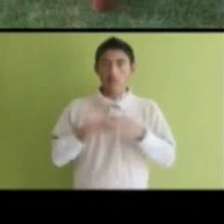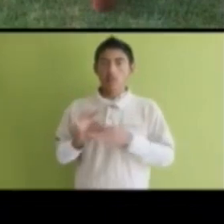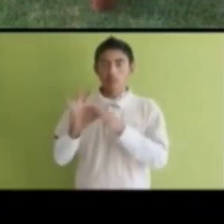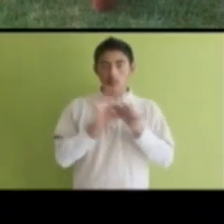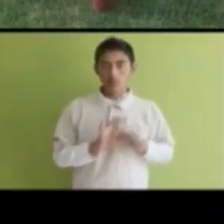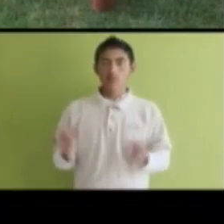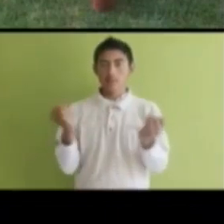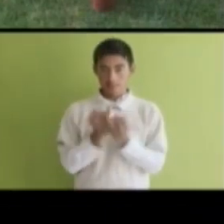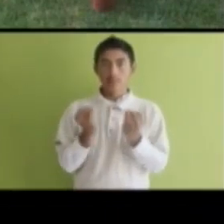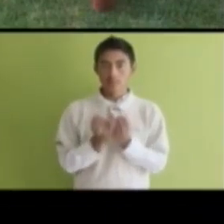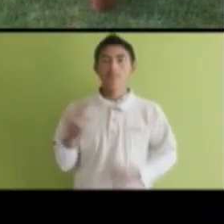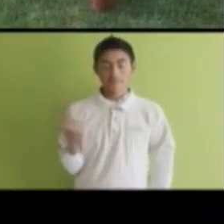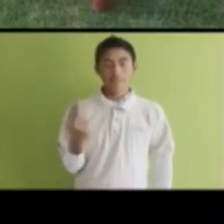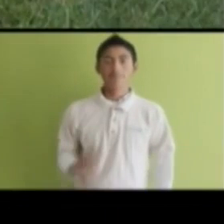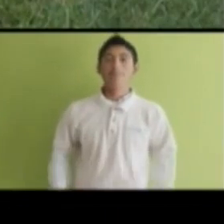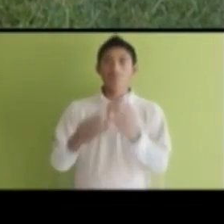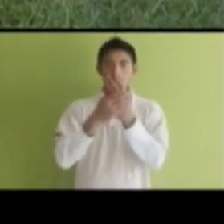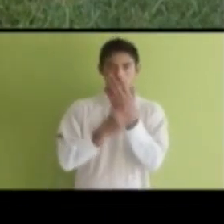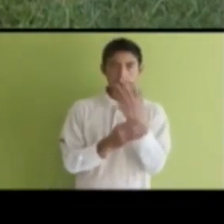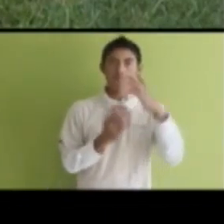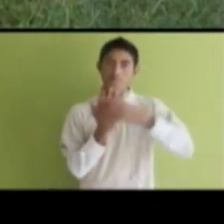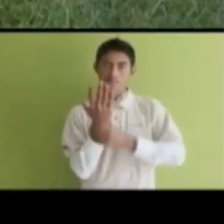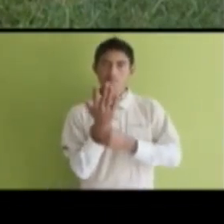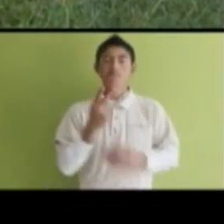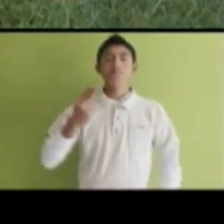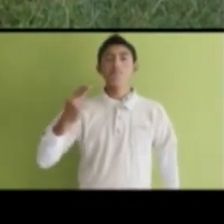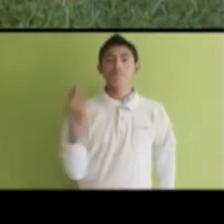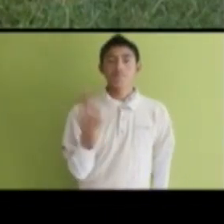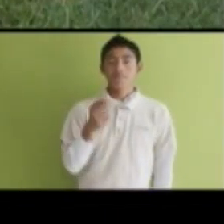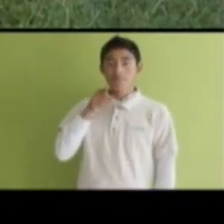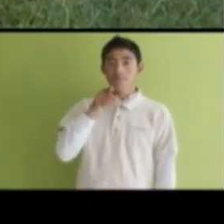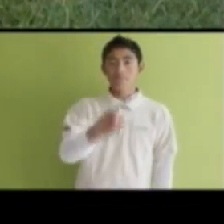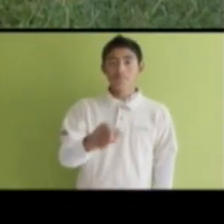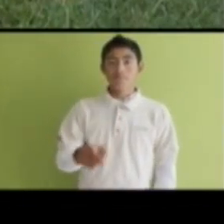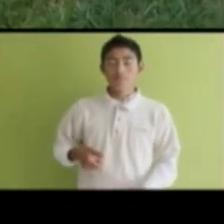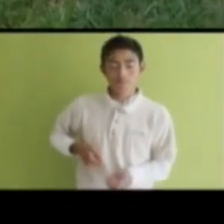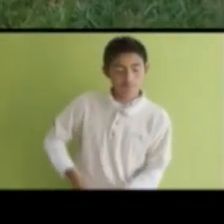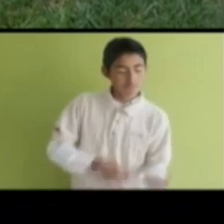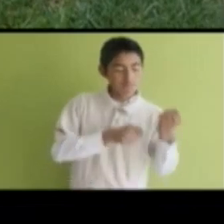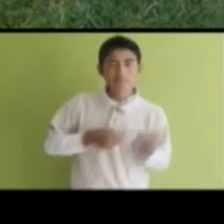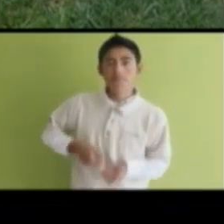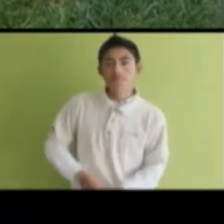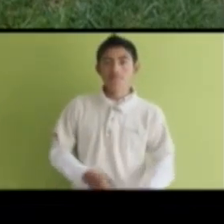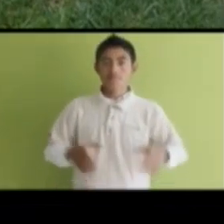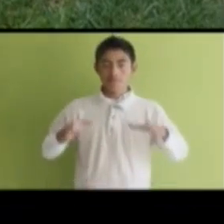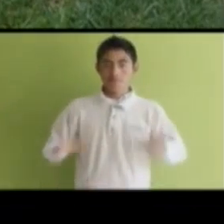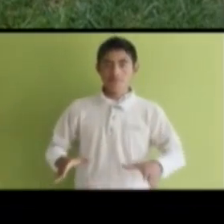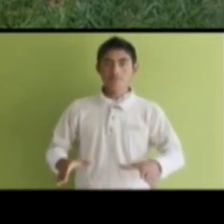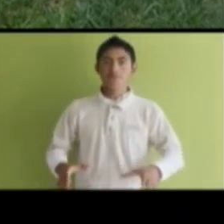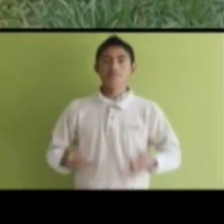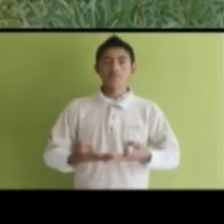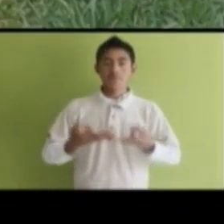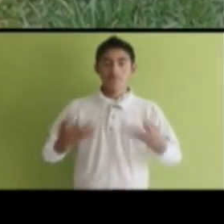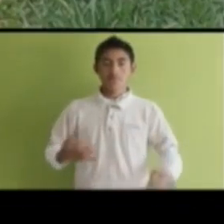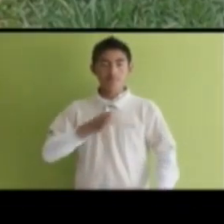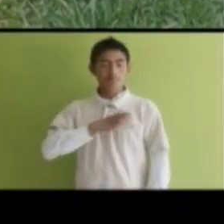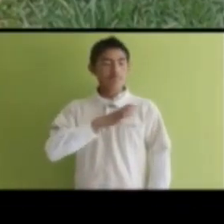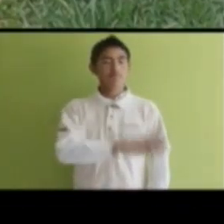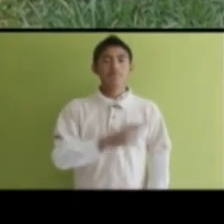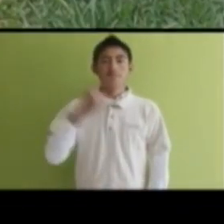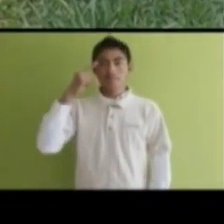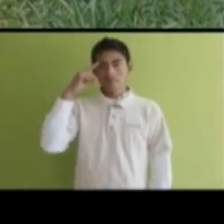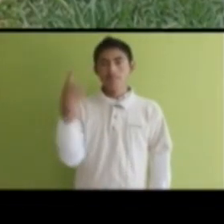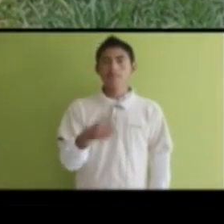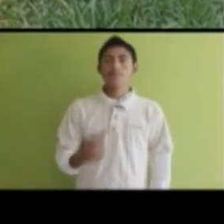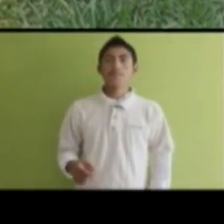de que se adapte al clima de tu región. Guantes para que no maltrates tus manos. Pala para hacer el hoyo. Tierra de